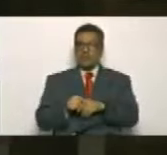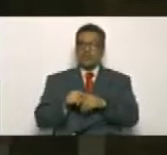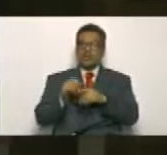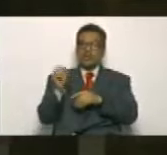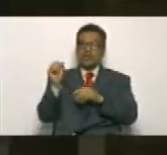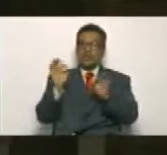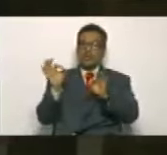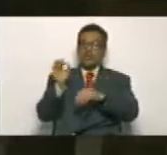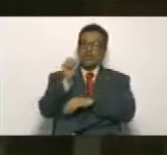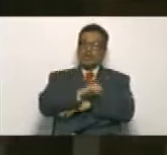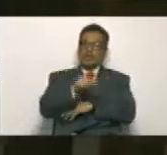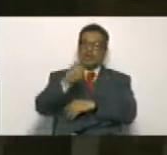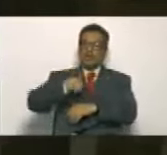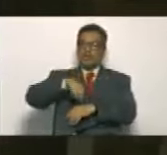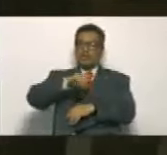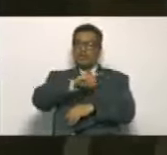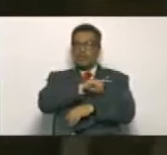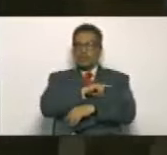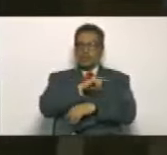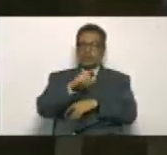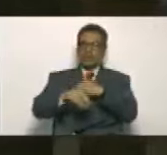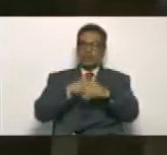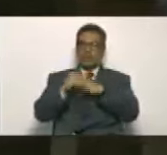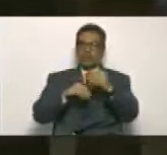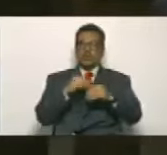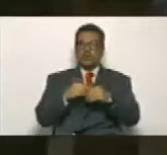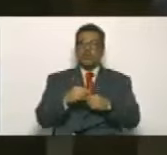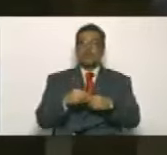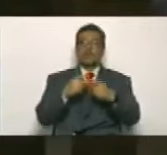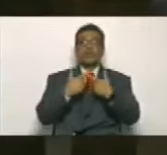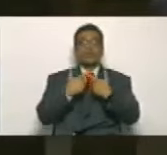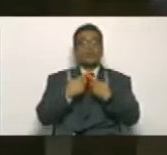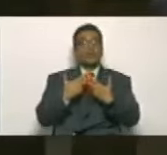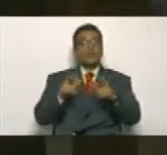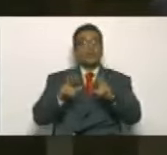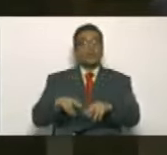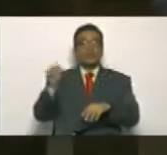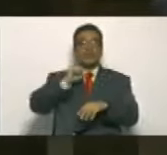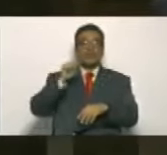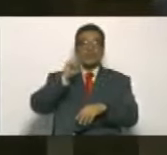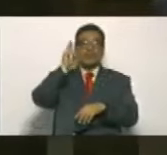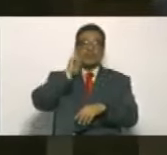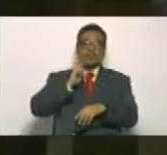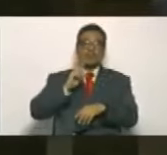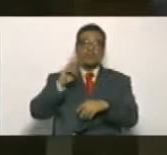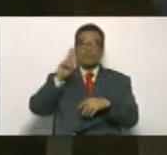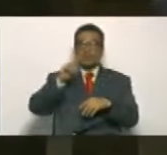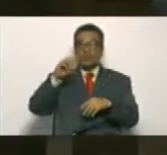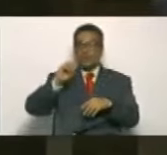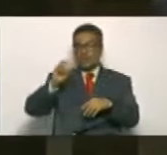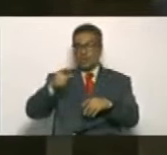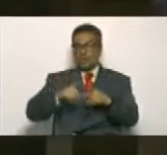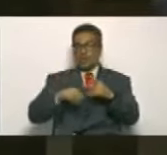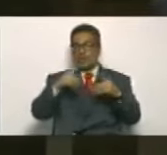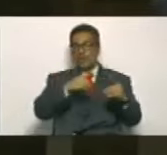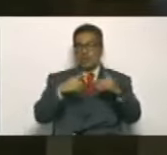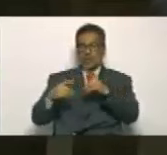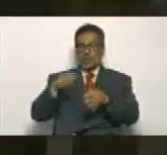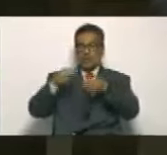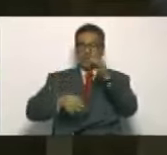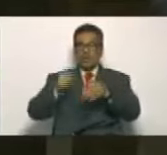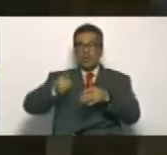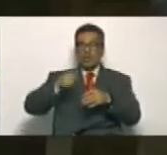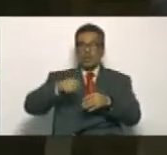indoblegable del ejecutor del libertador Simón Rodríguez y en el clamor de justicia del